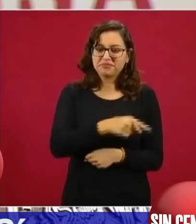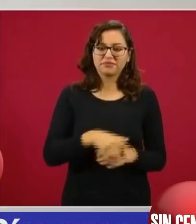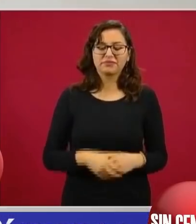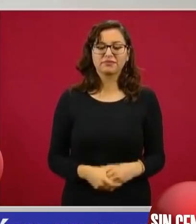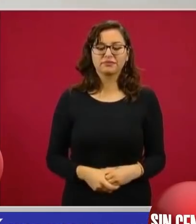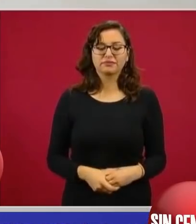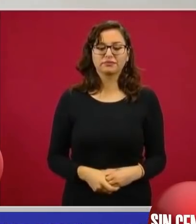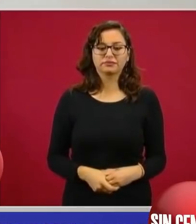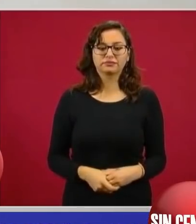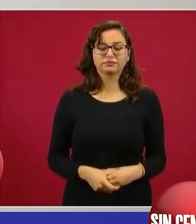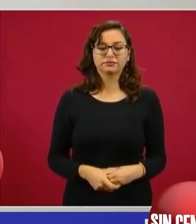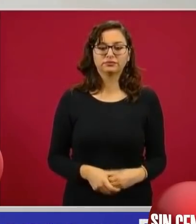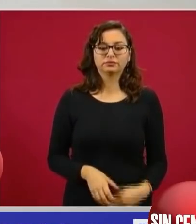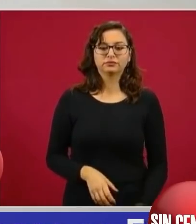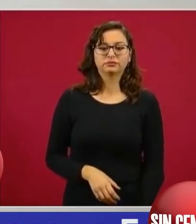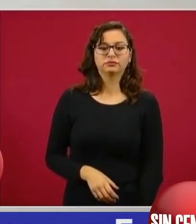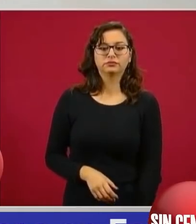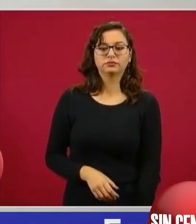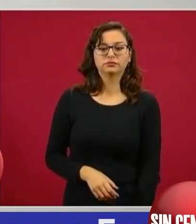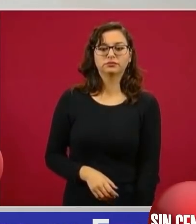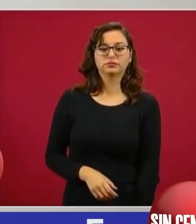La